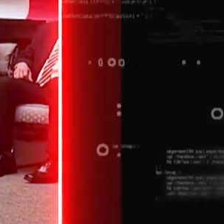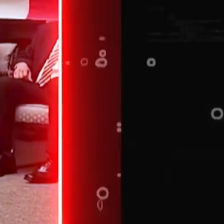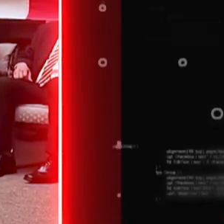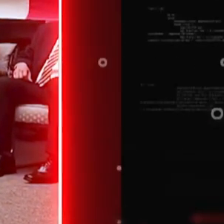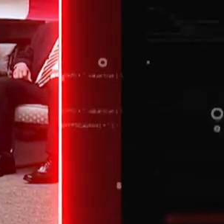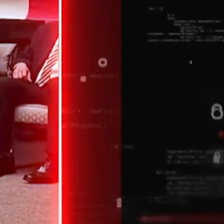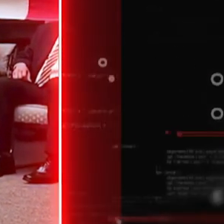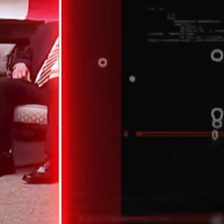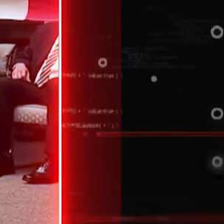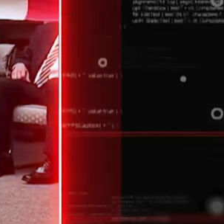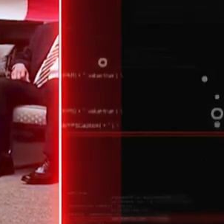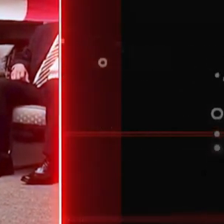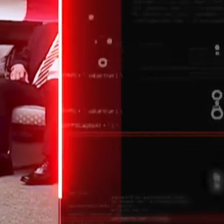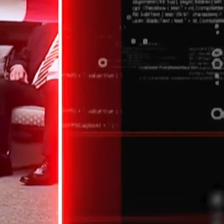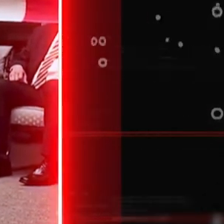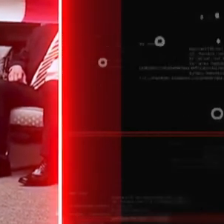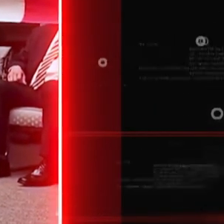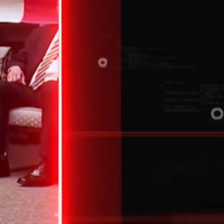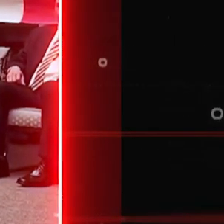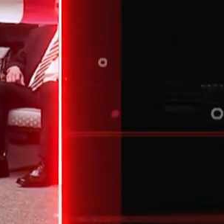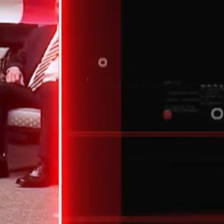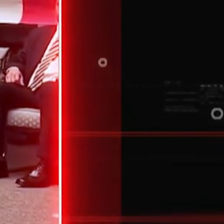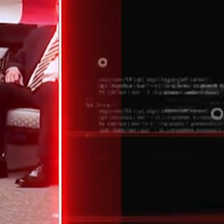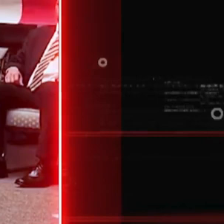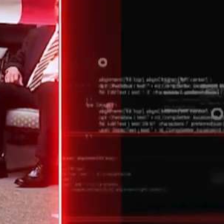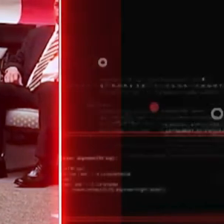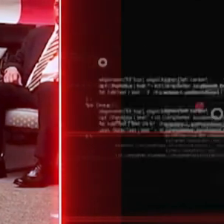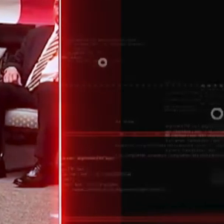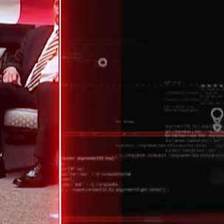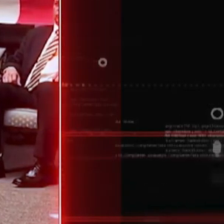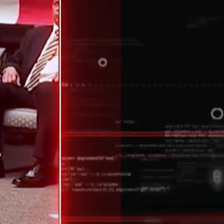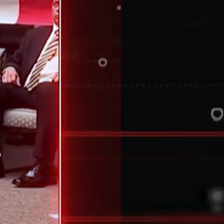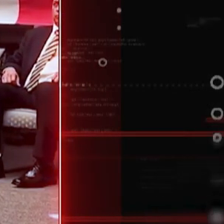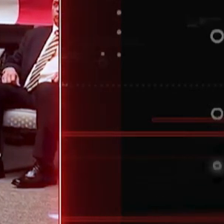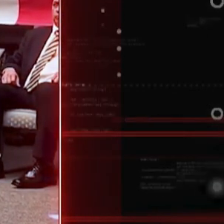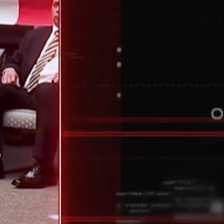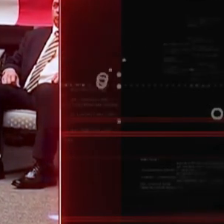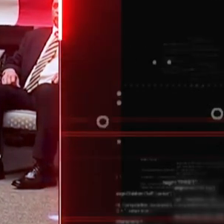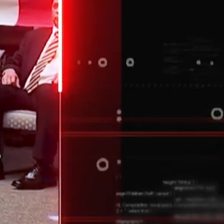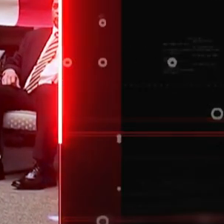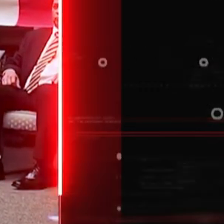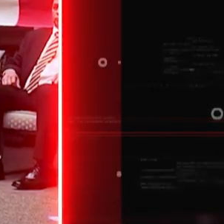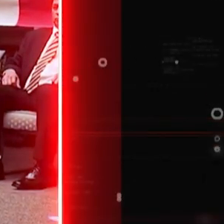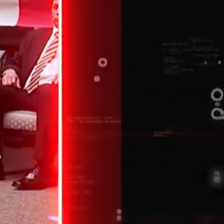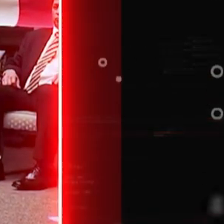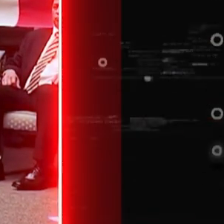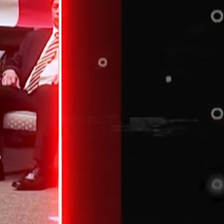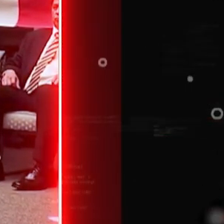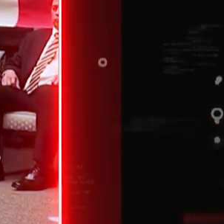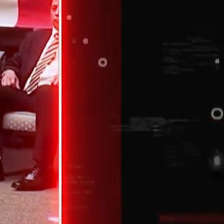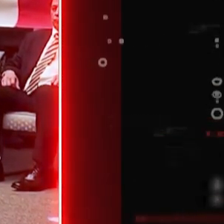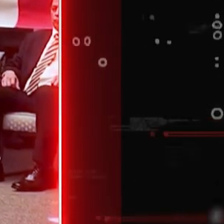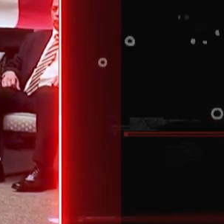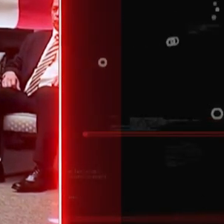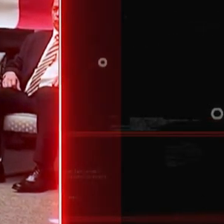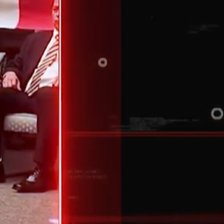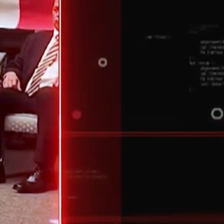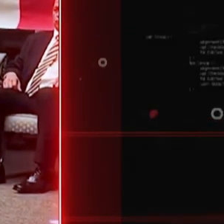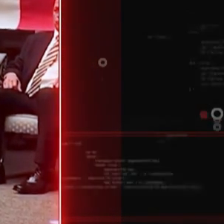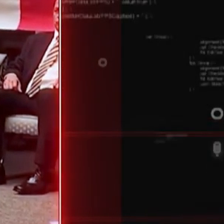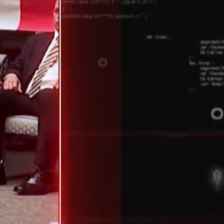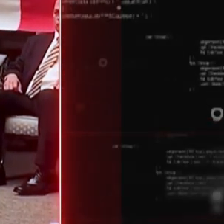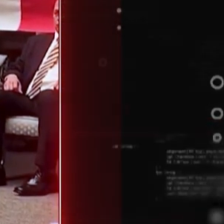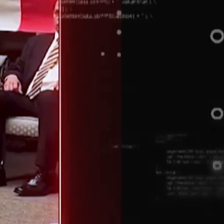García Miramontes se presenta como general de división del ejército mexicano y asegura tener tres videos donde López Obrador